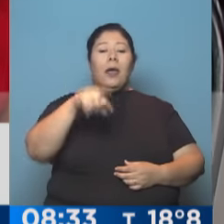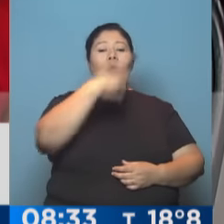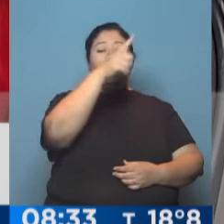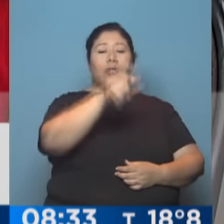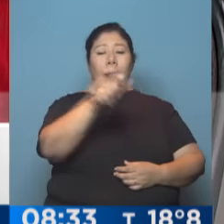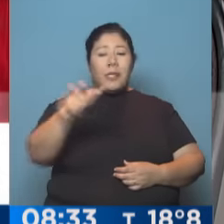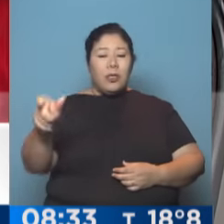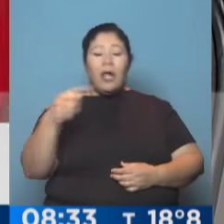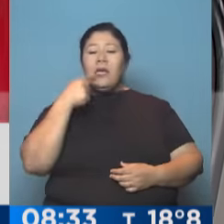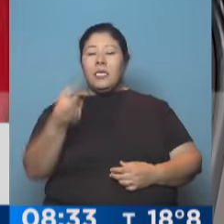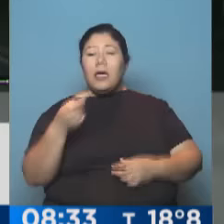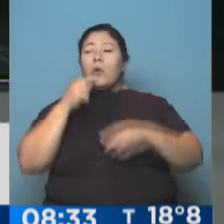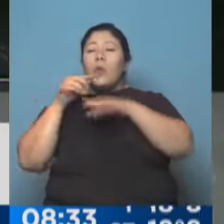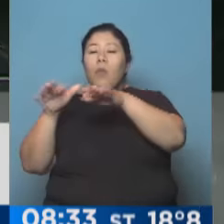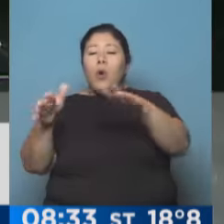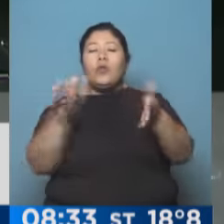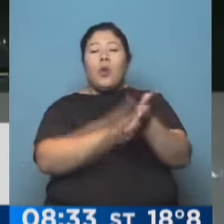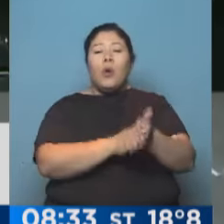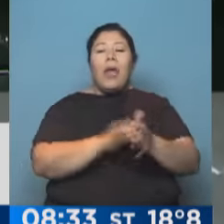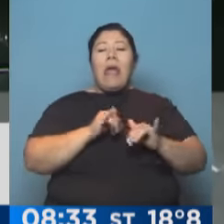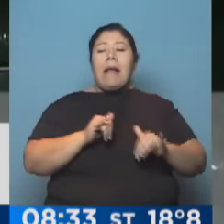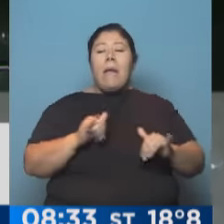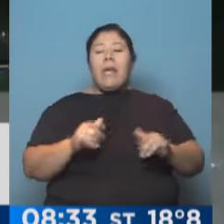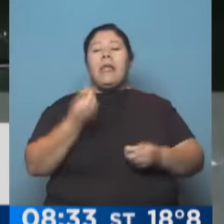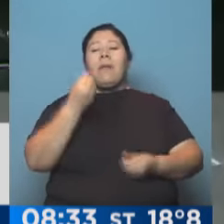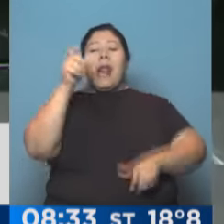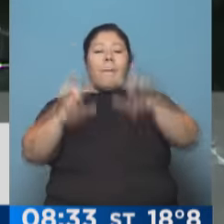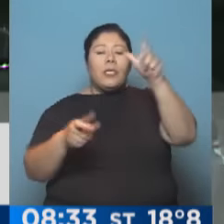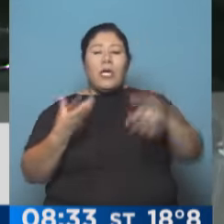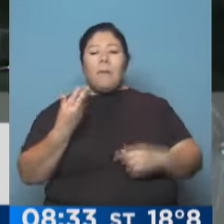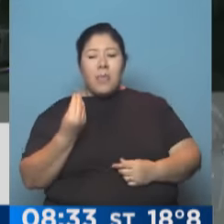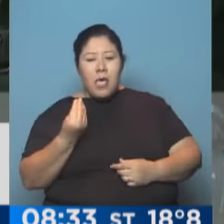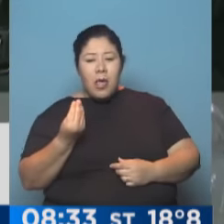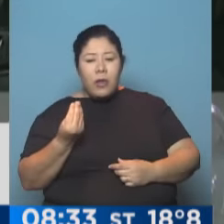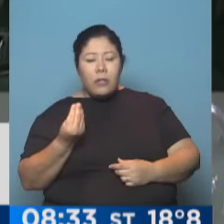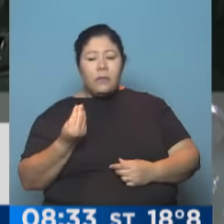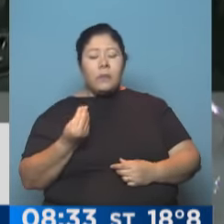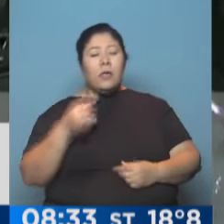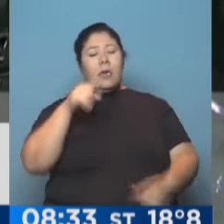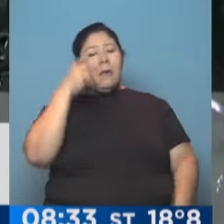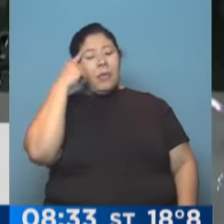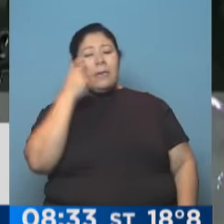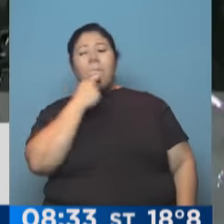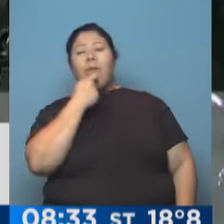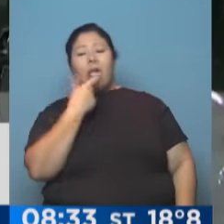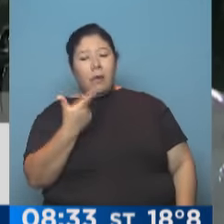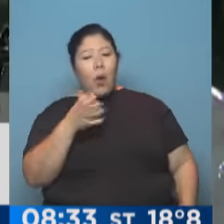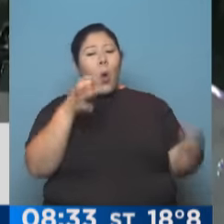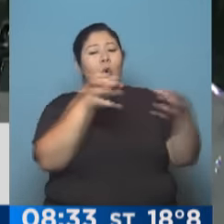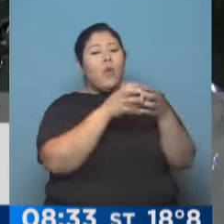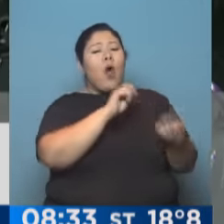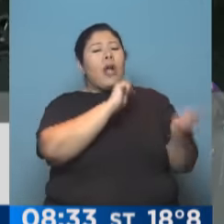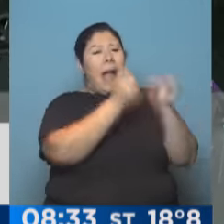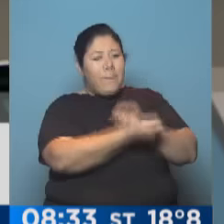frase para lo que está las advertencias las alertas que se están haciendo sobre lo que podría venir en caso de que gane cambiemos o el